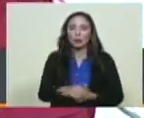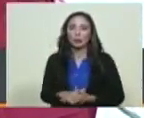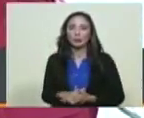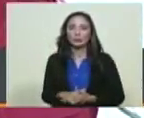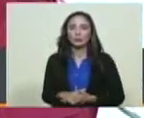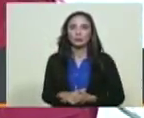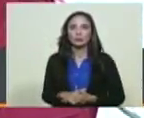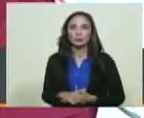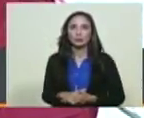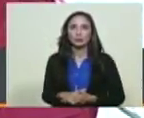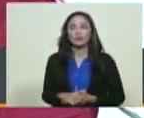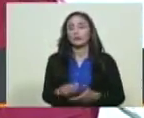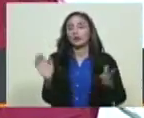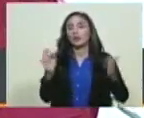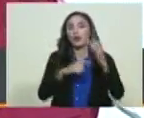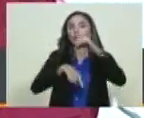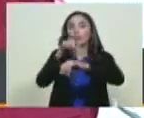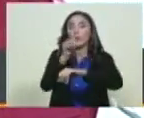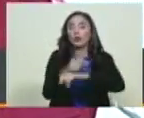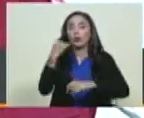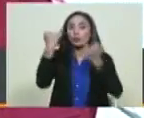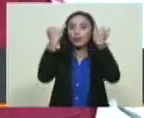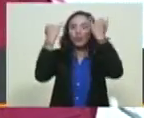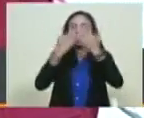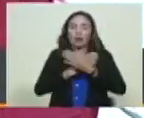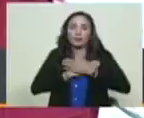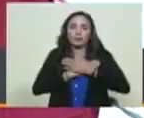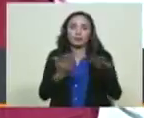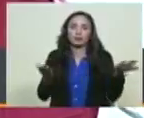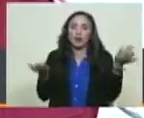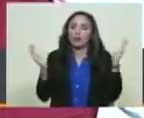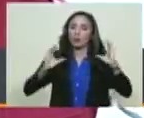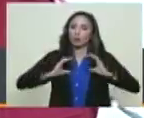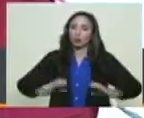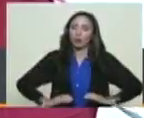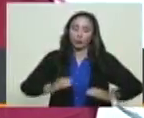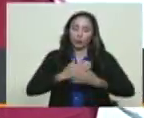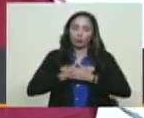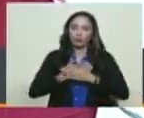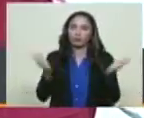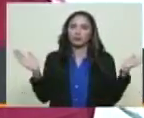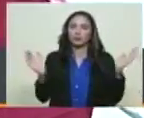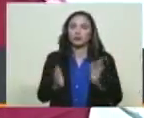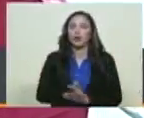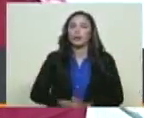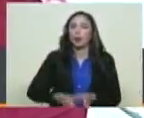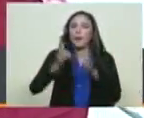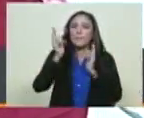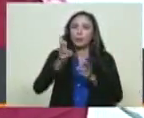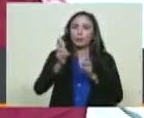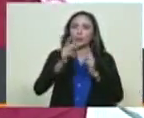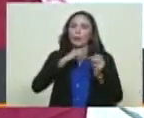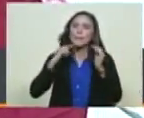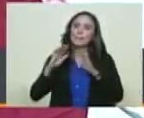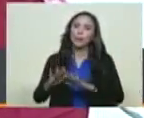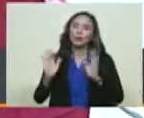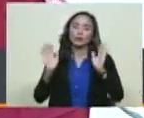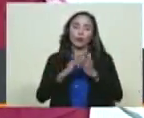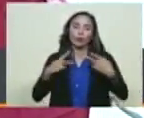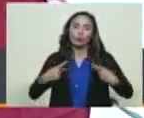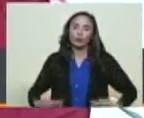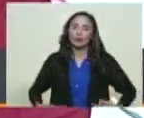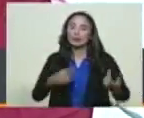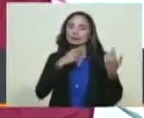puso lo único que tenía su cuerpo ante las balas del fascismo su vida